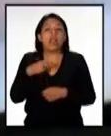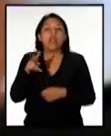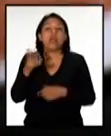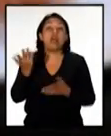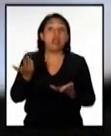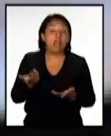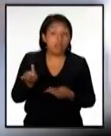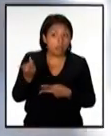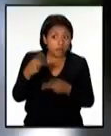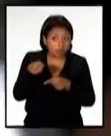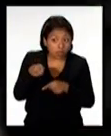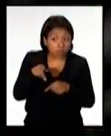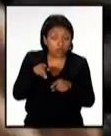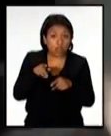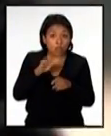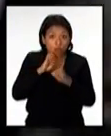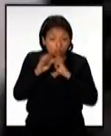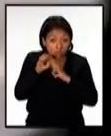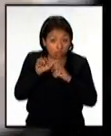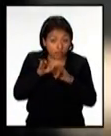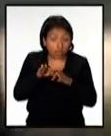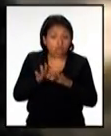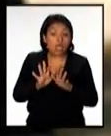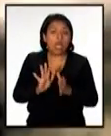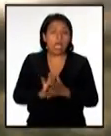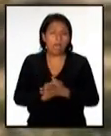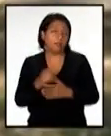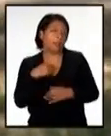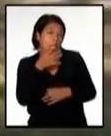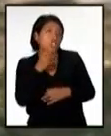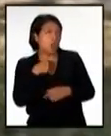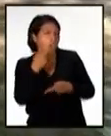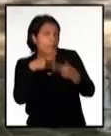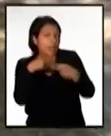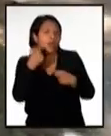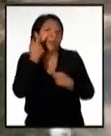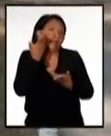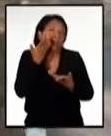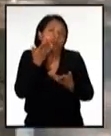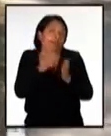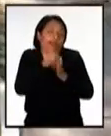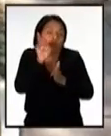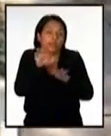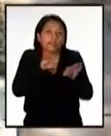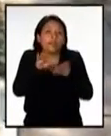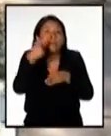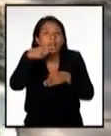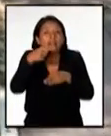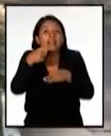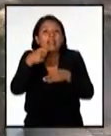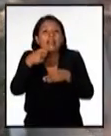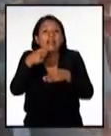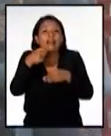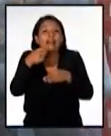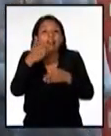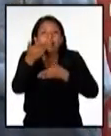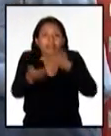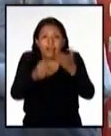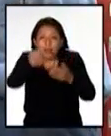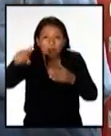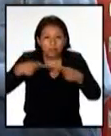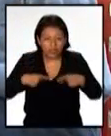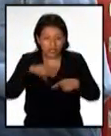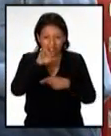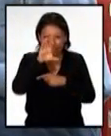que yo venía a la entrevista de trabajo, igual vengo por el puesto por ejemplo, de recepcionista.